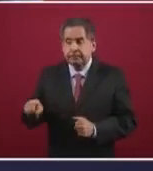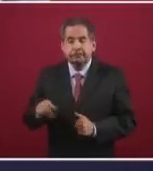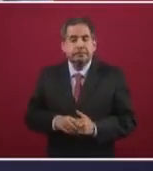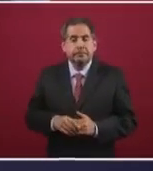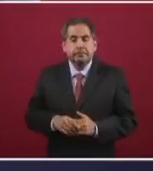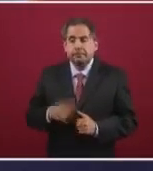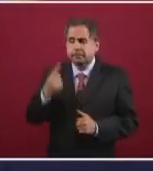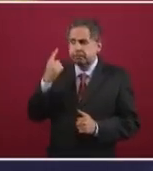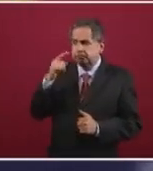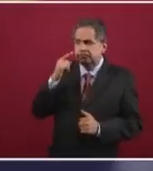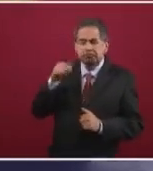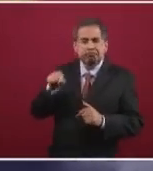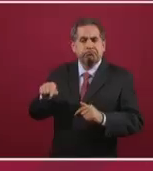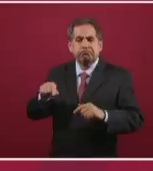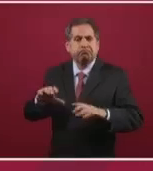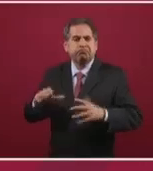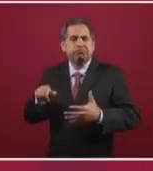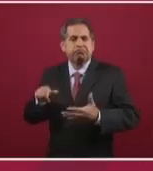para